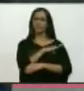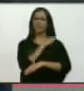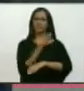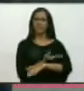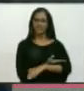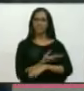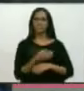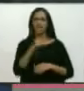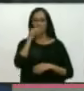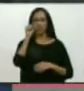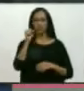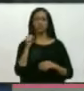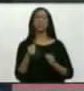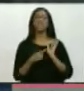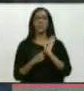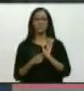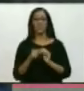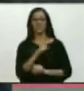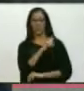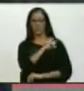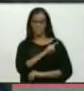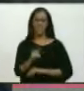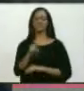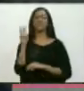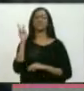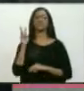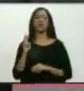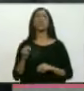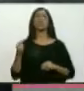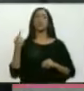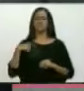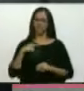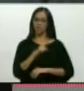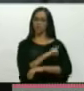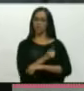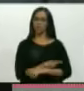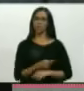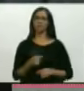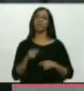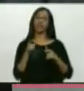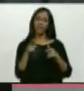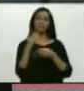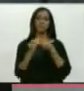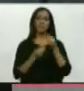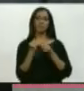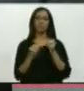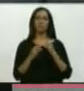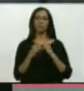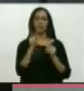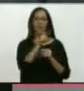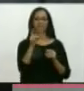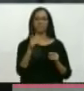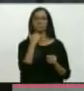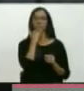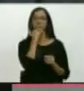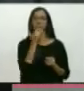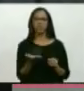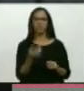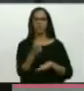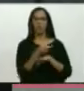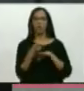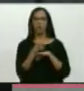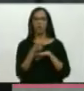haciendo que demuestre que él es el que manda en Venezuela y el que tiene verdaderamente el poder. Eso están haciendo todos estos inservibles del